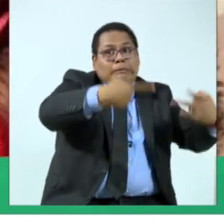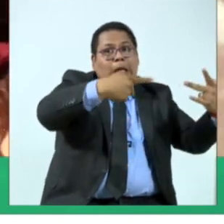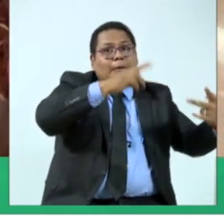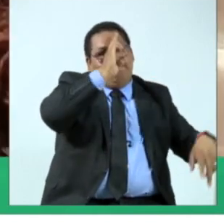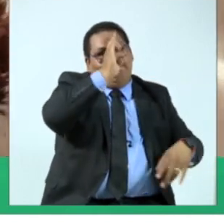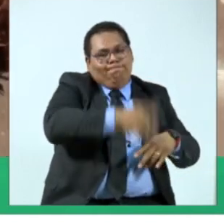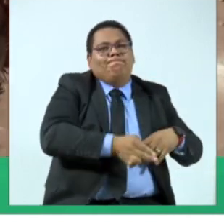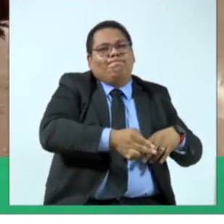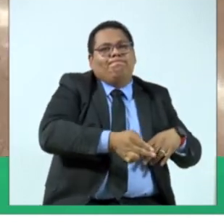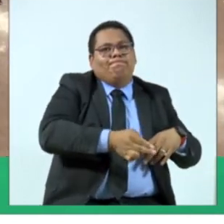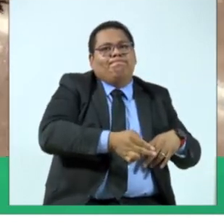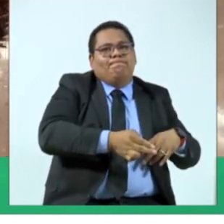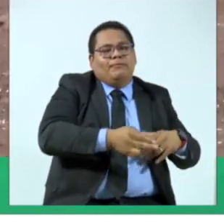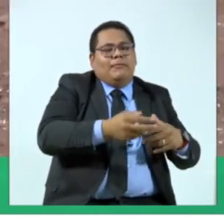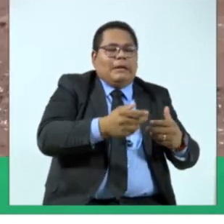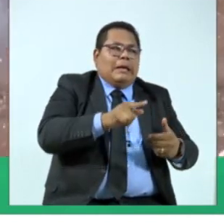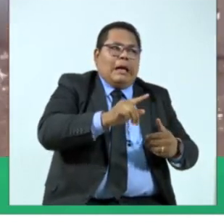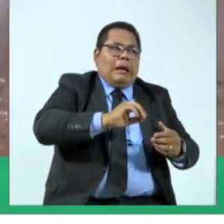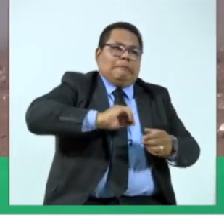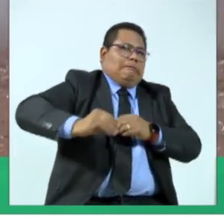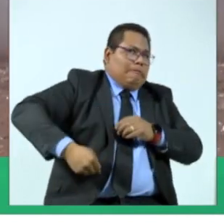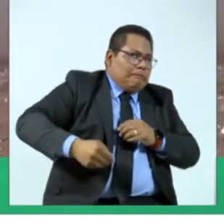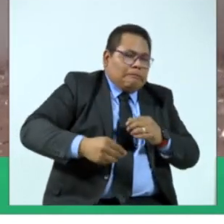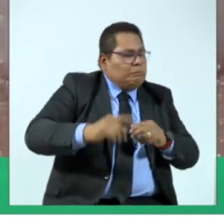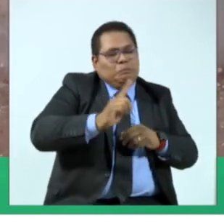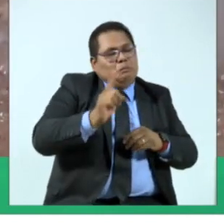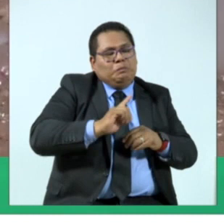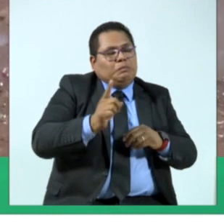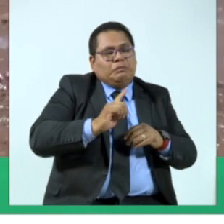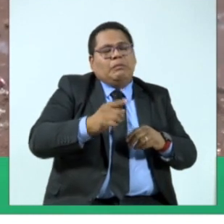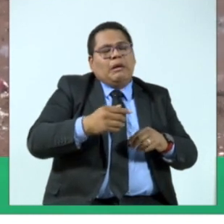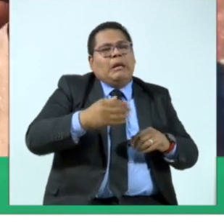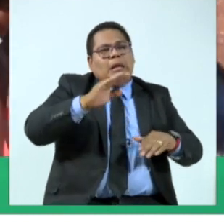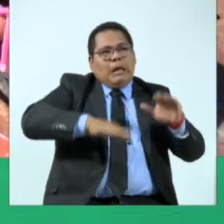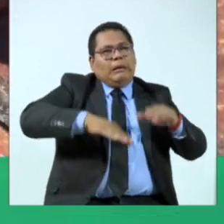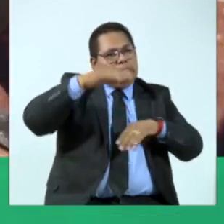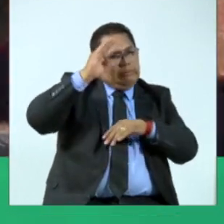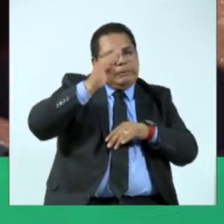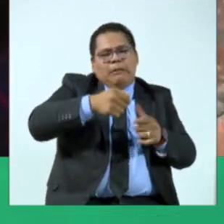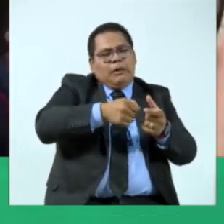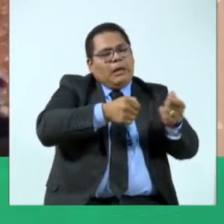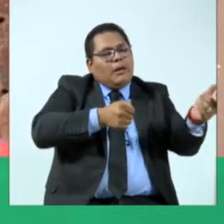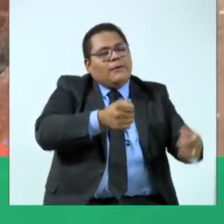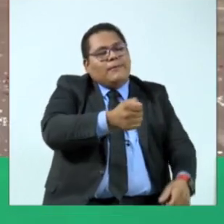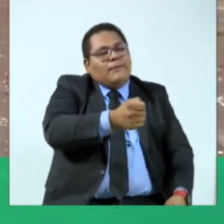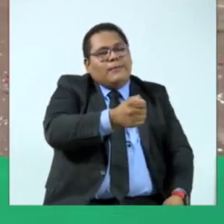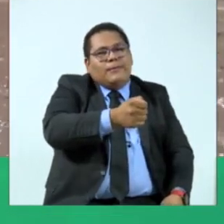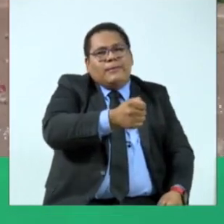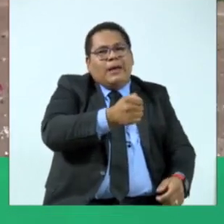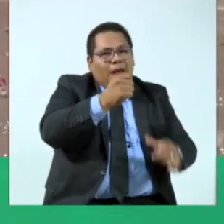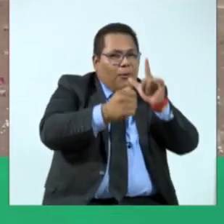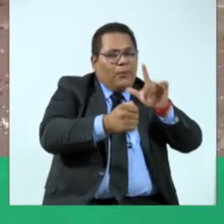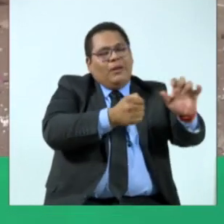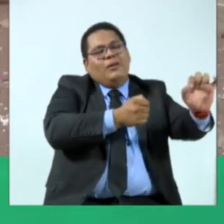productos y obviamente bueno no tuvimos algún incidente mayor a veces pensamos que una simple varilla de de luz de bengala